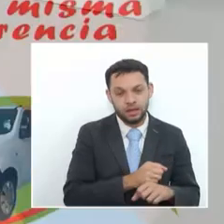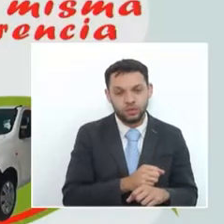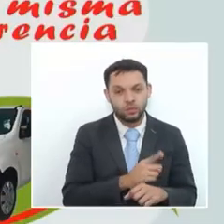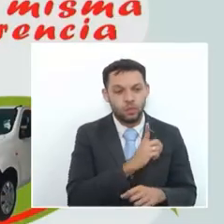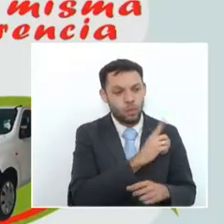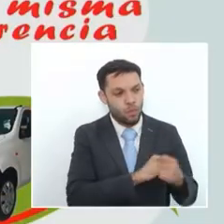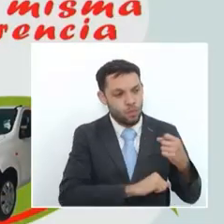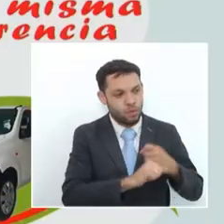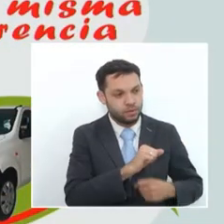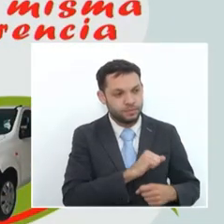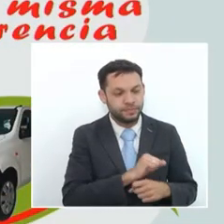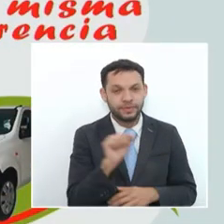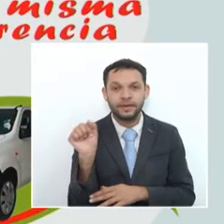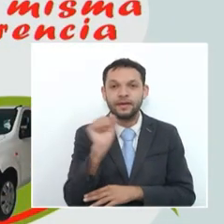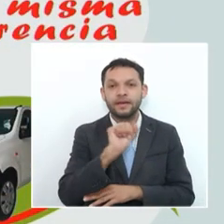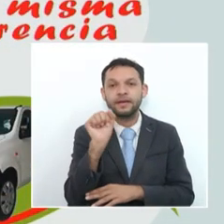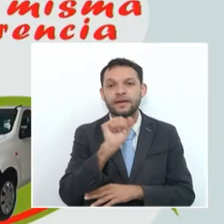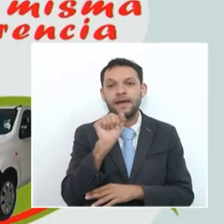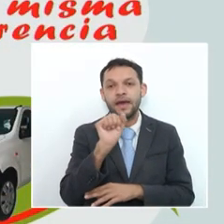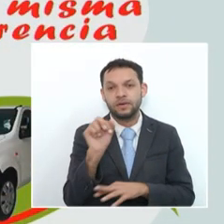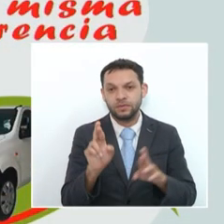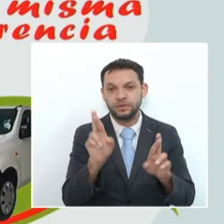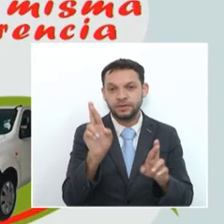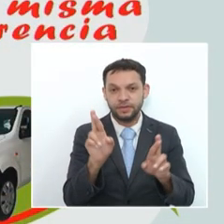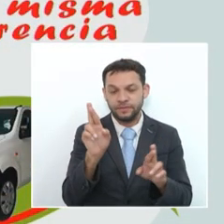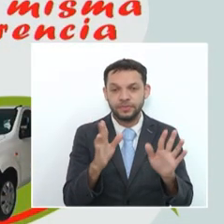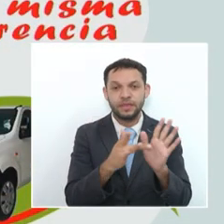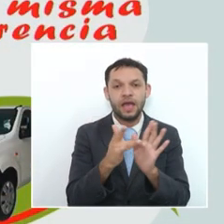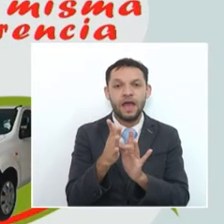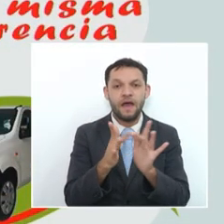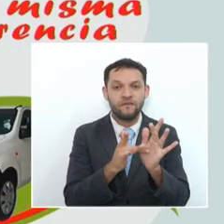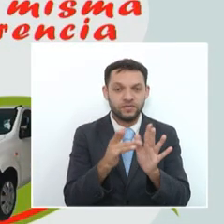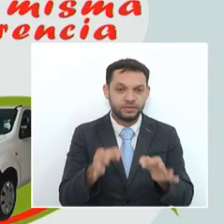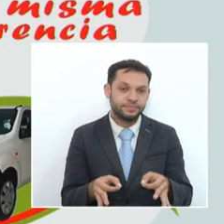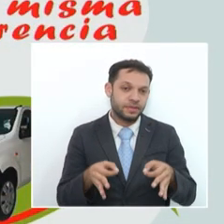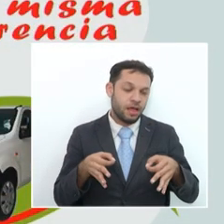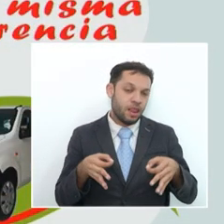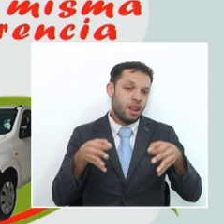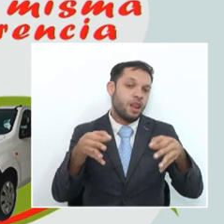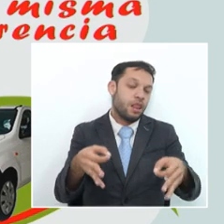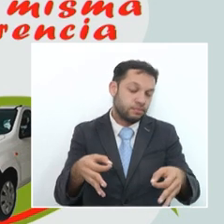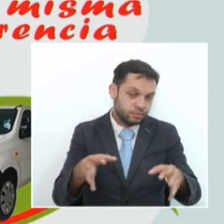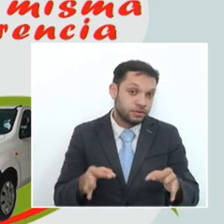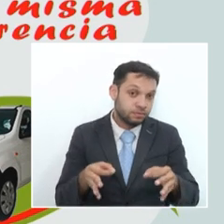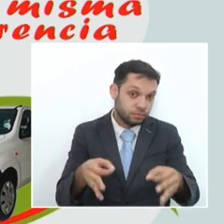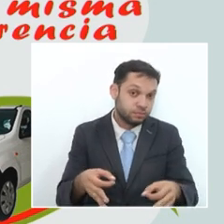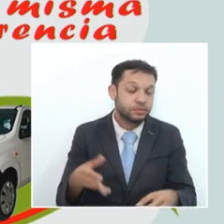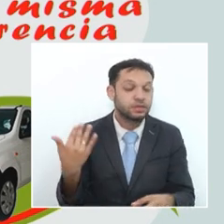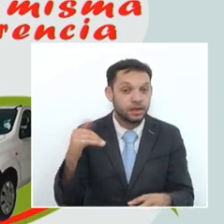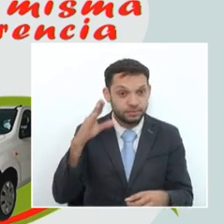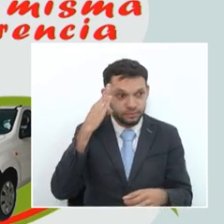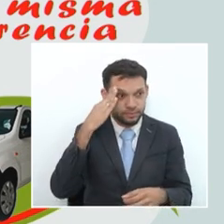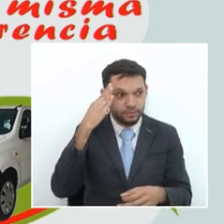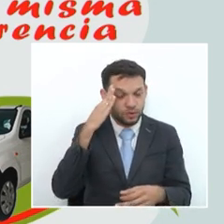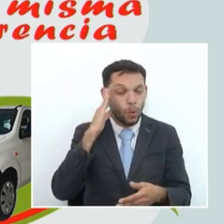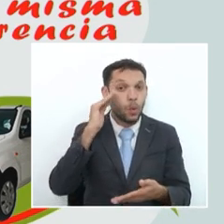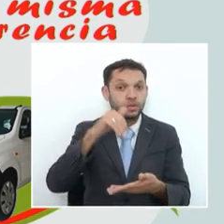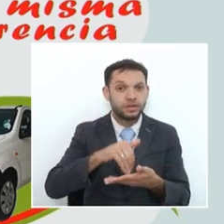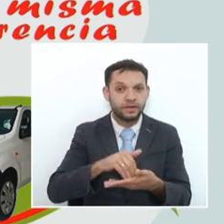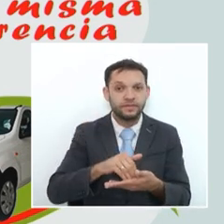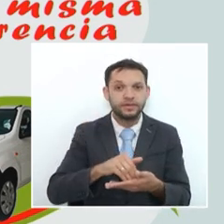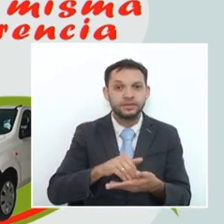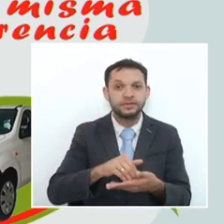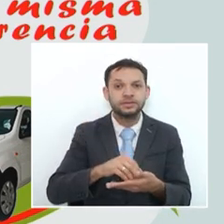iba a rifar el carro en abril de este año. Se aplazó pues por cuestiones que todos sabemos. Entonces vuelve la feria del 30 a partir de